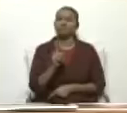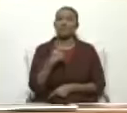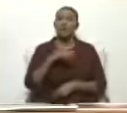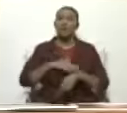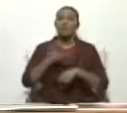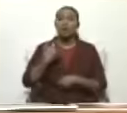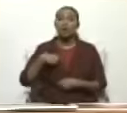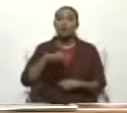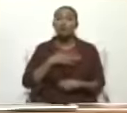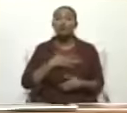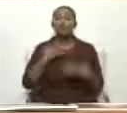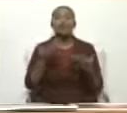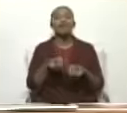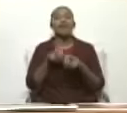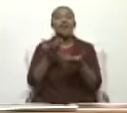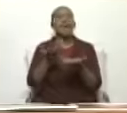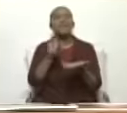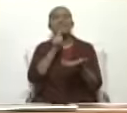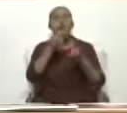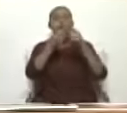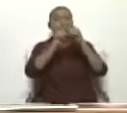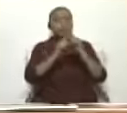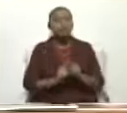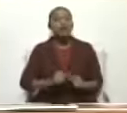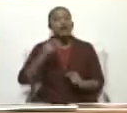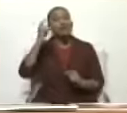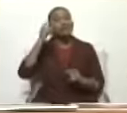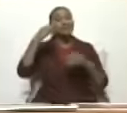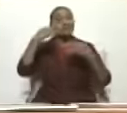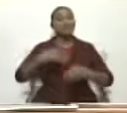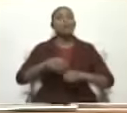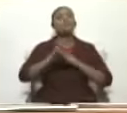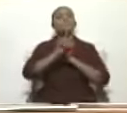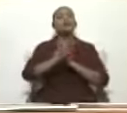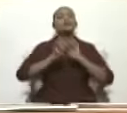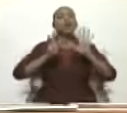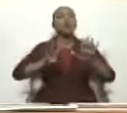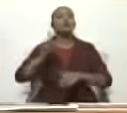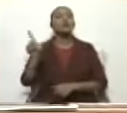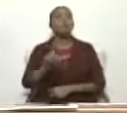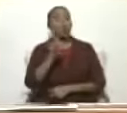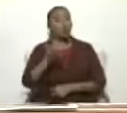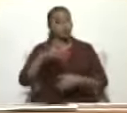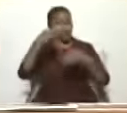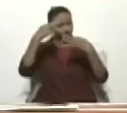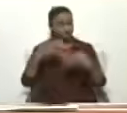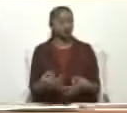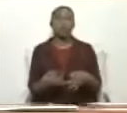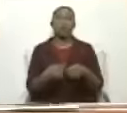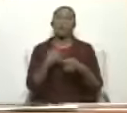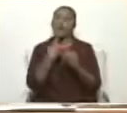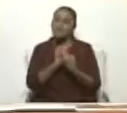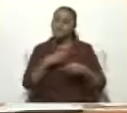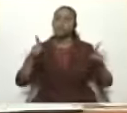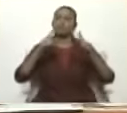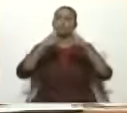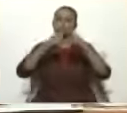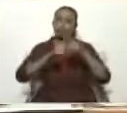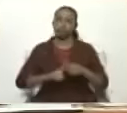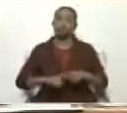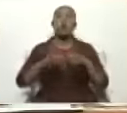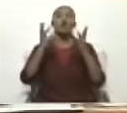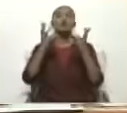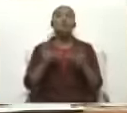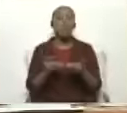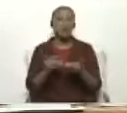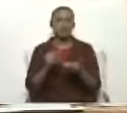los números lo verán el 28. Ayer había algunos que escribían por aquí, mira. Yo lo vi por aquí. Alguien